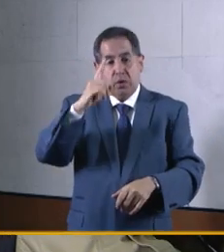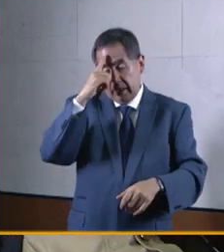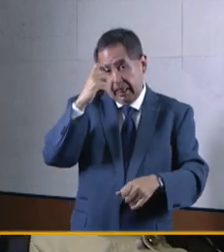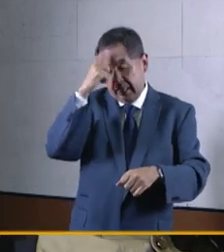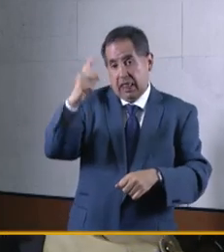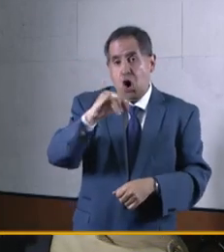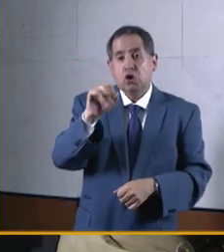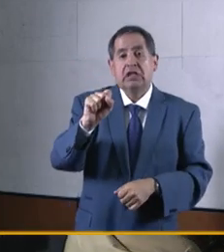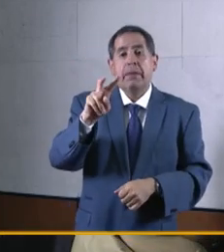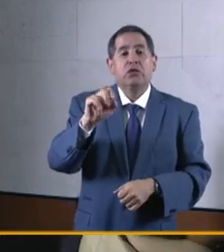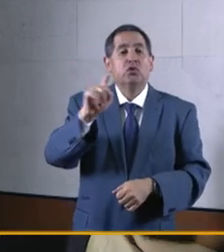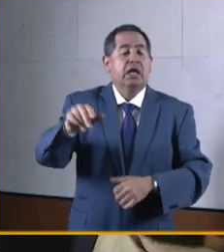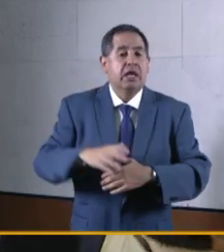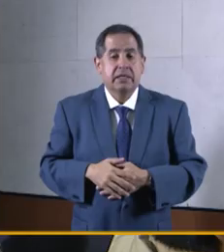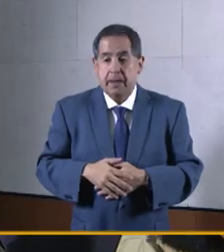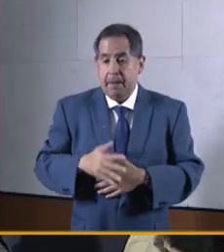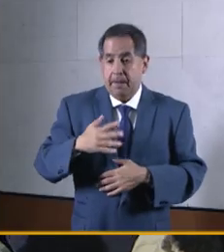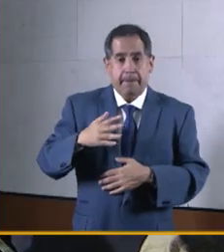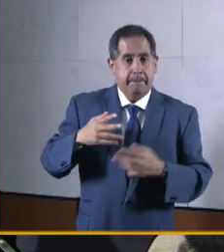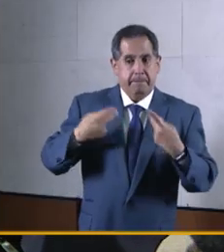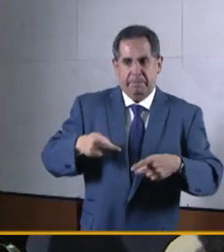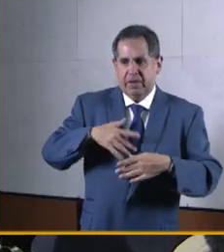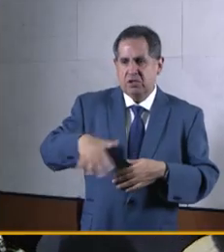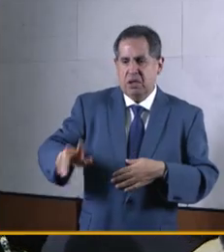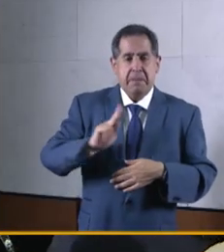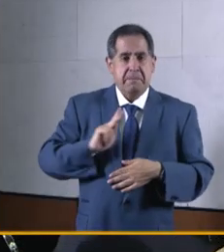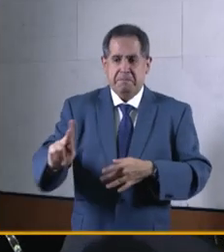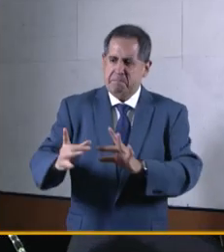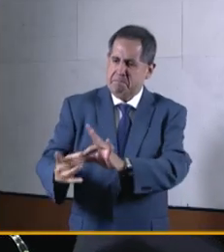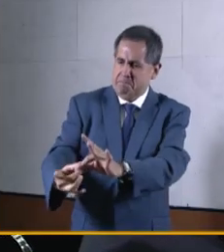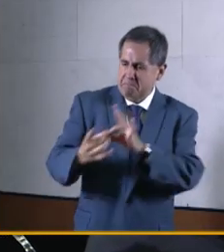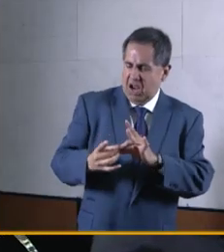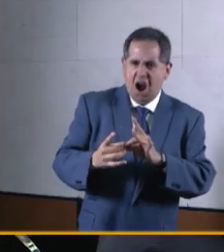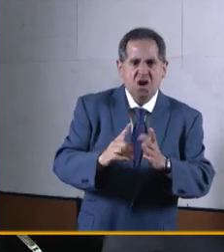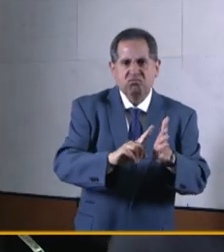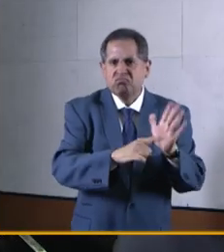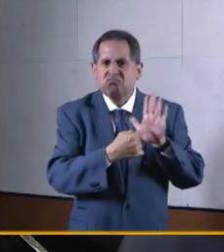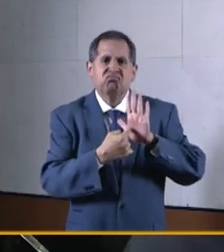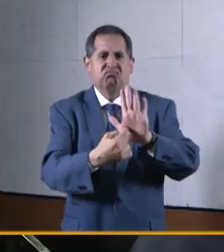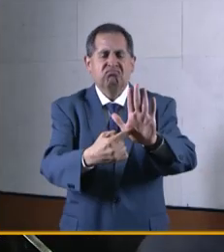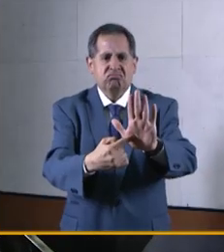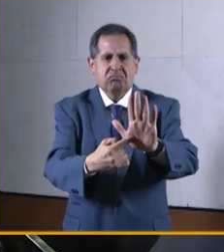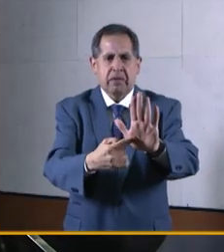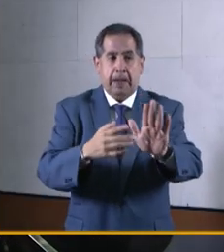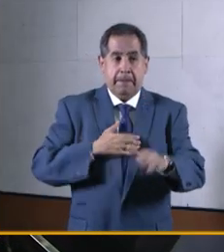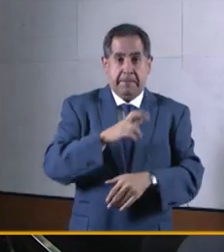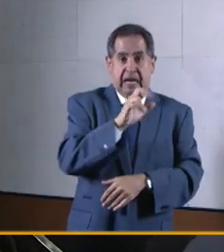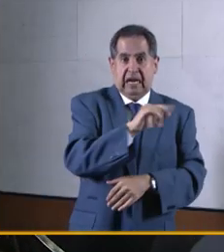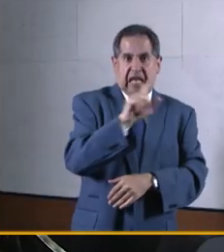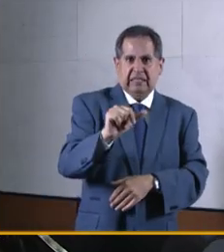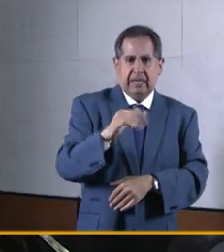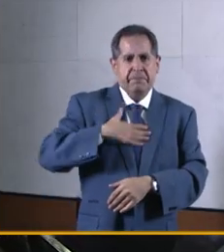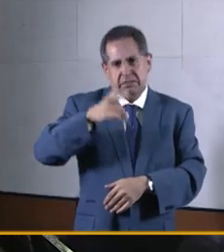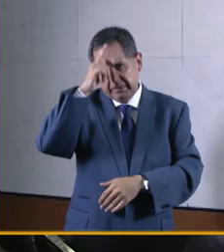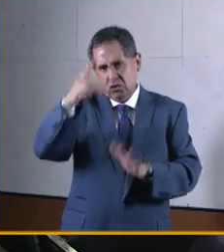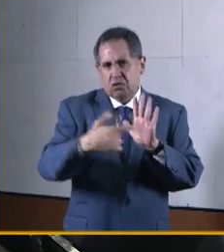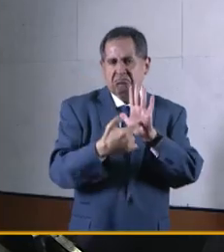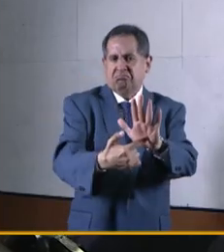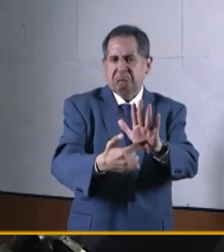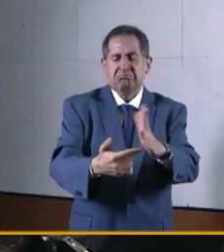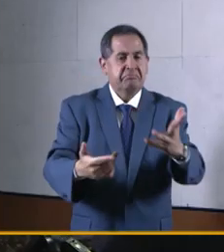con ceros por mi raza hablará el espíritu y también también con una figura